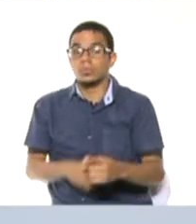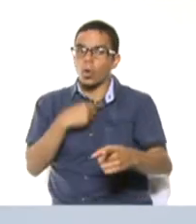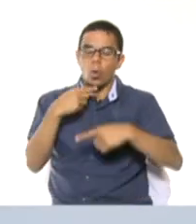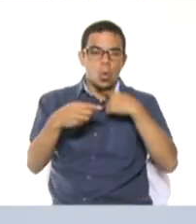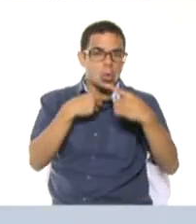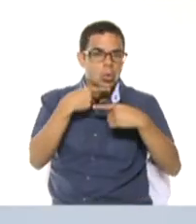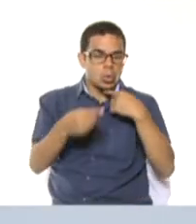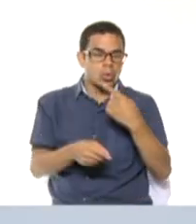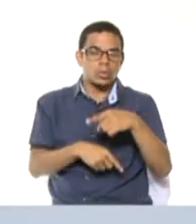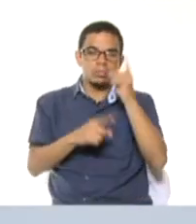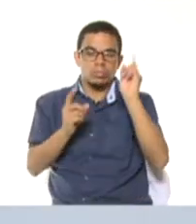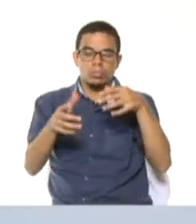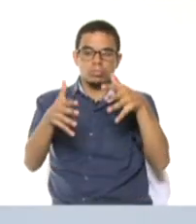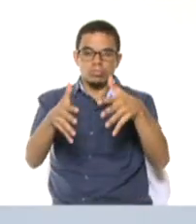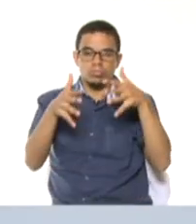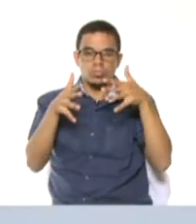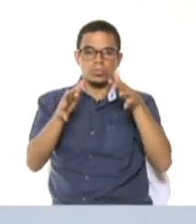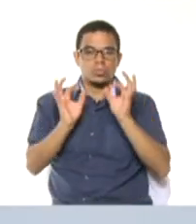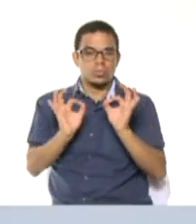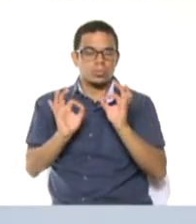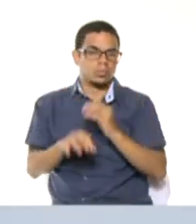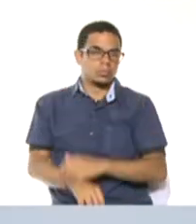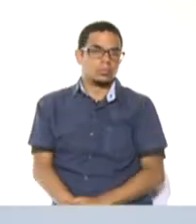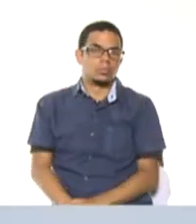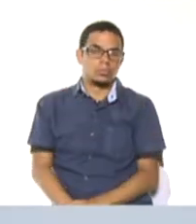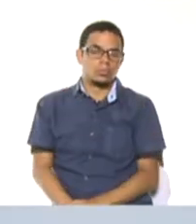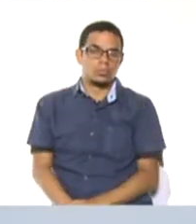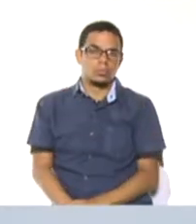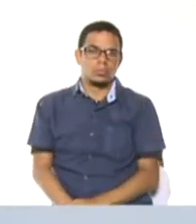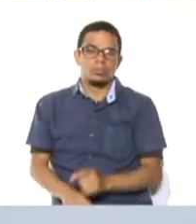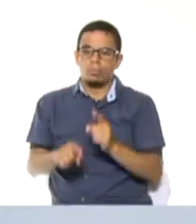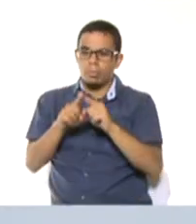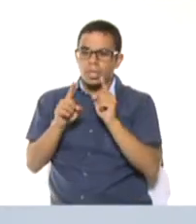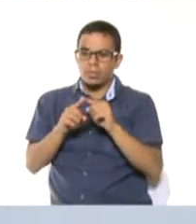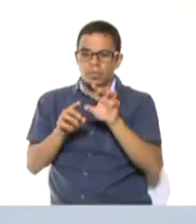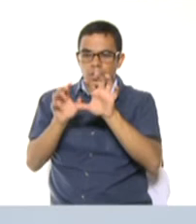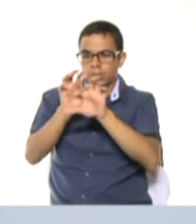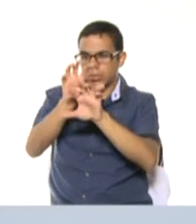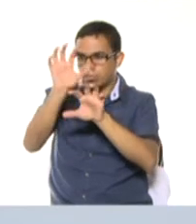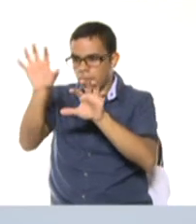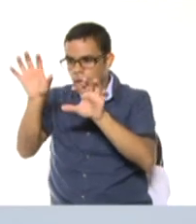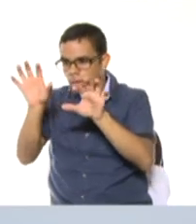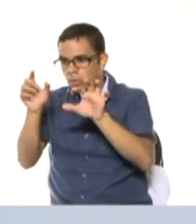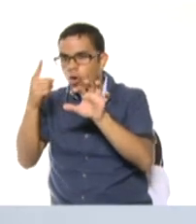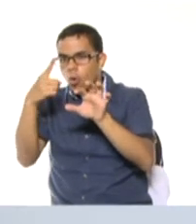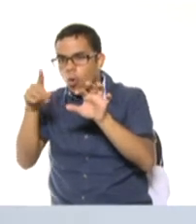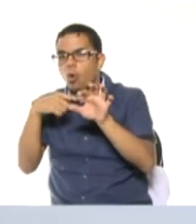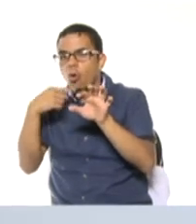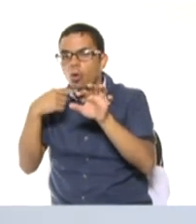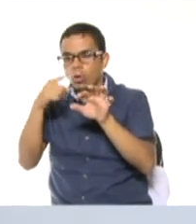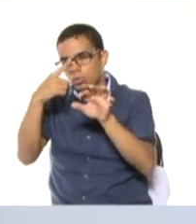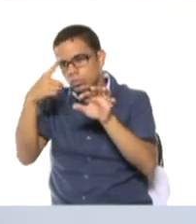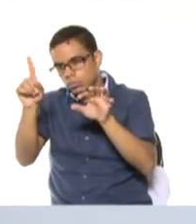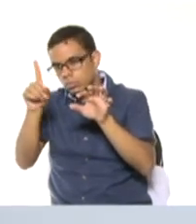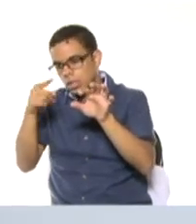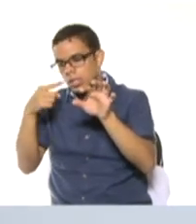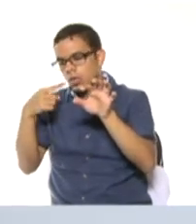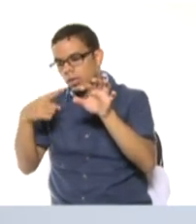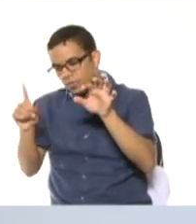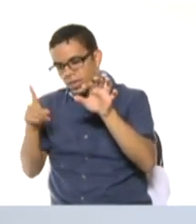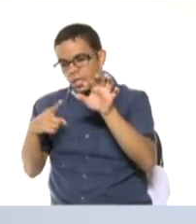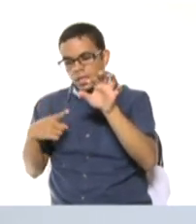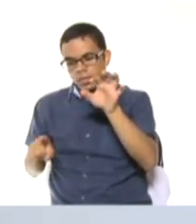colores distintos para las diferentes palabras que vamos a utilizar y unirlos a través de